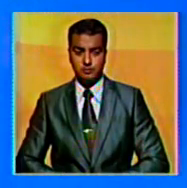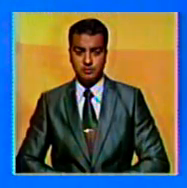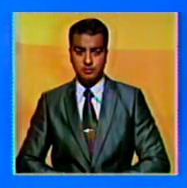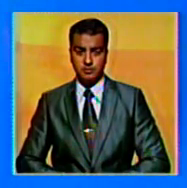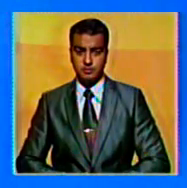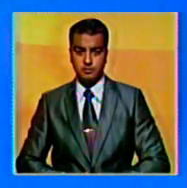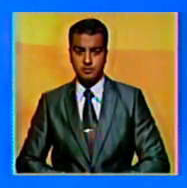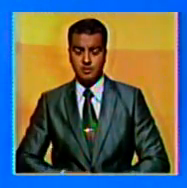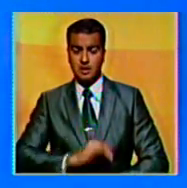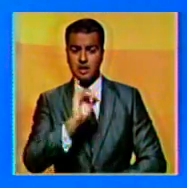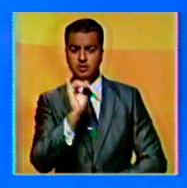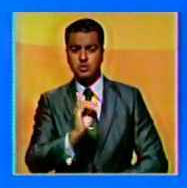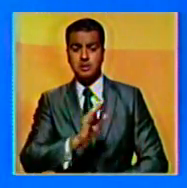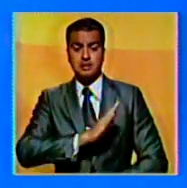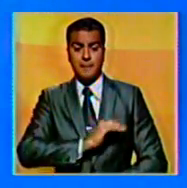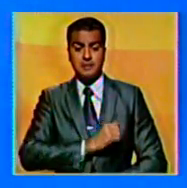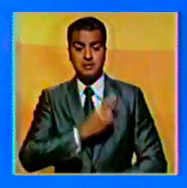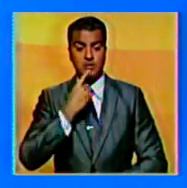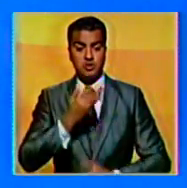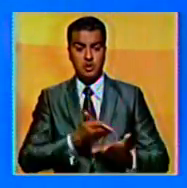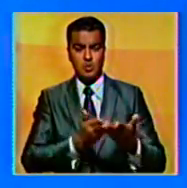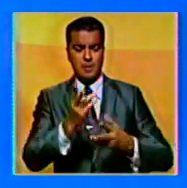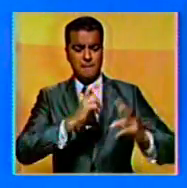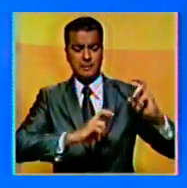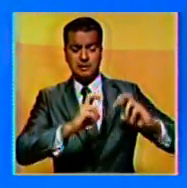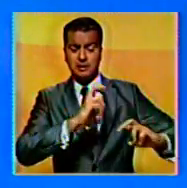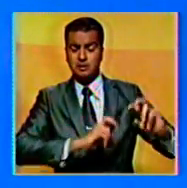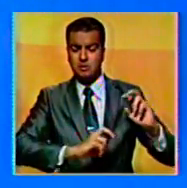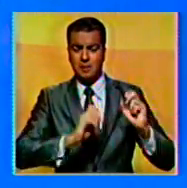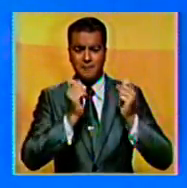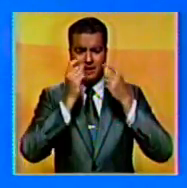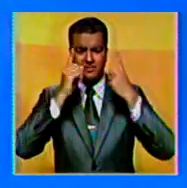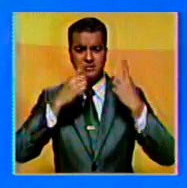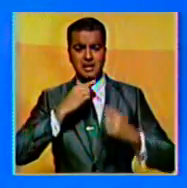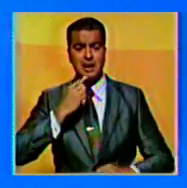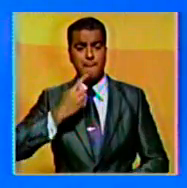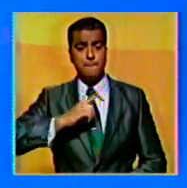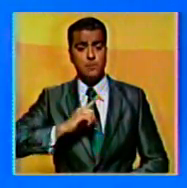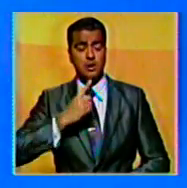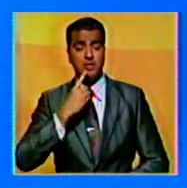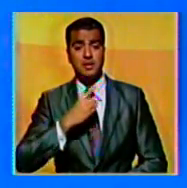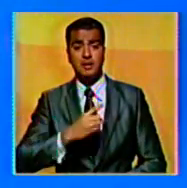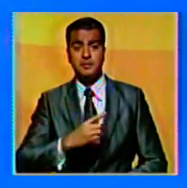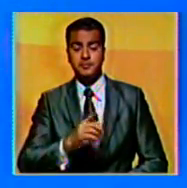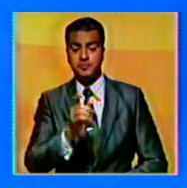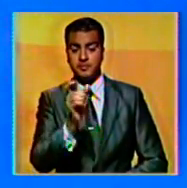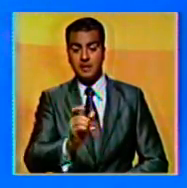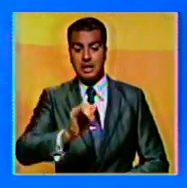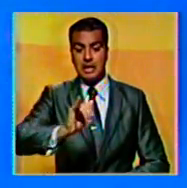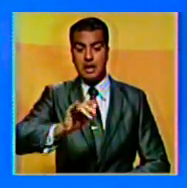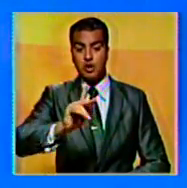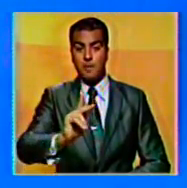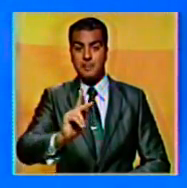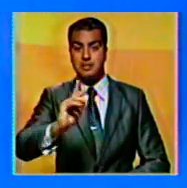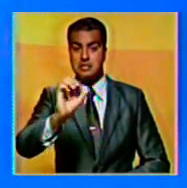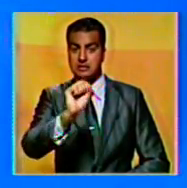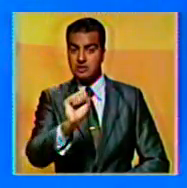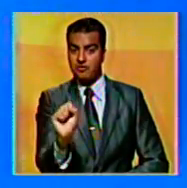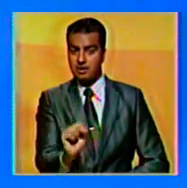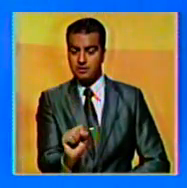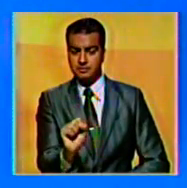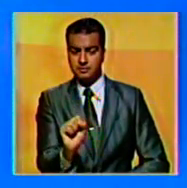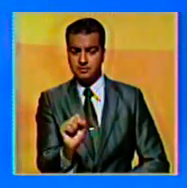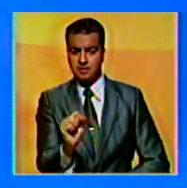en el estado zulia el cicpc continúa Las investigaciones para esclarecer el homicidio del comisario jubilado Hilario piña Zavala